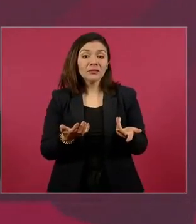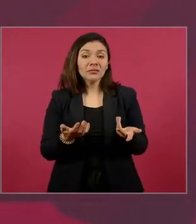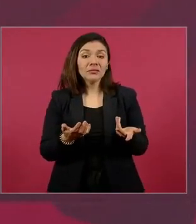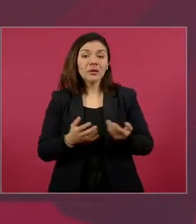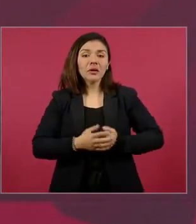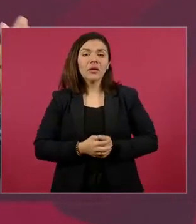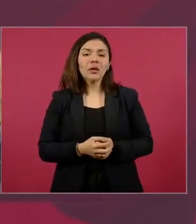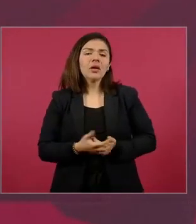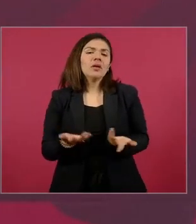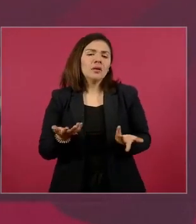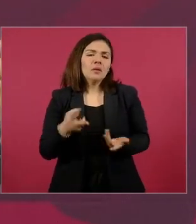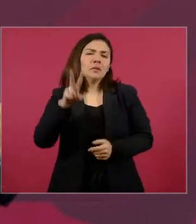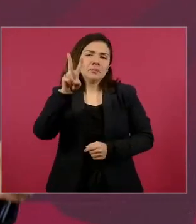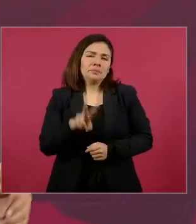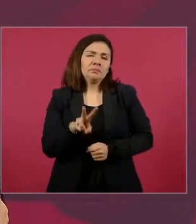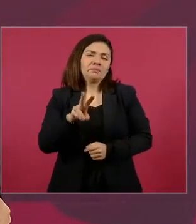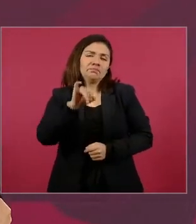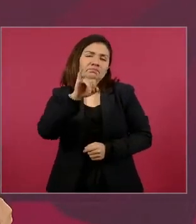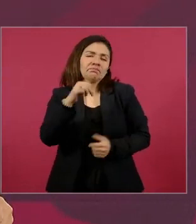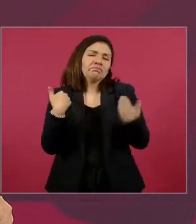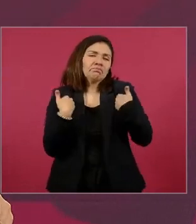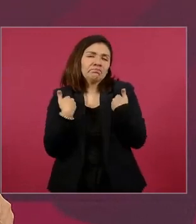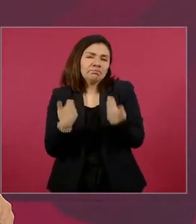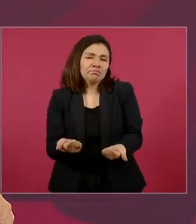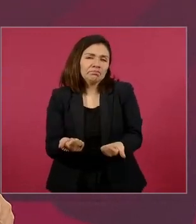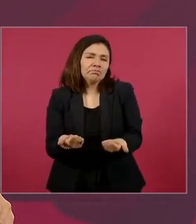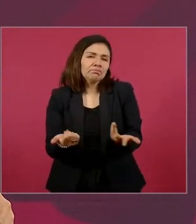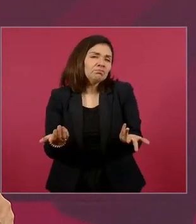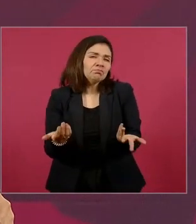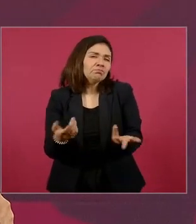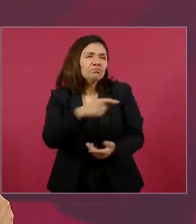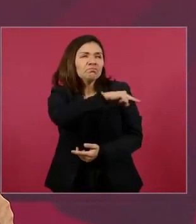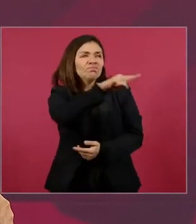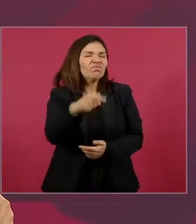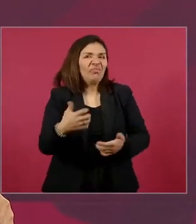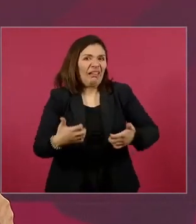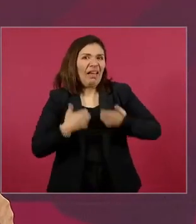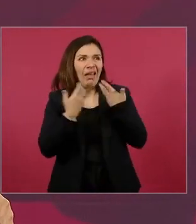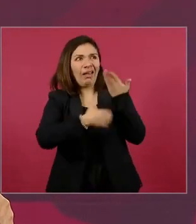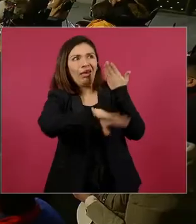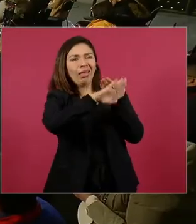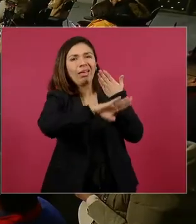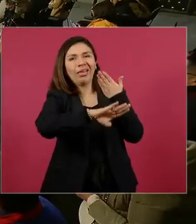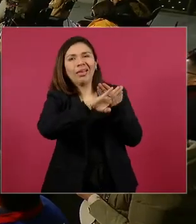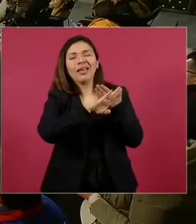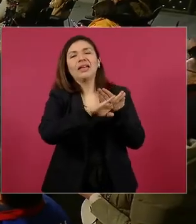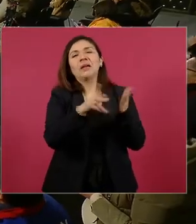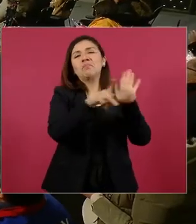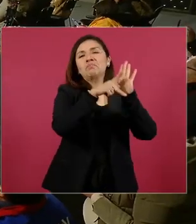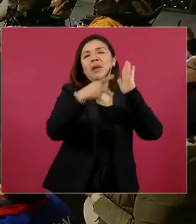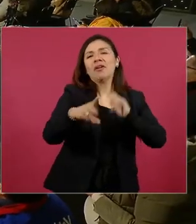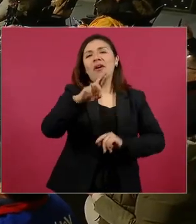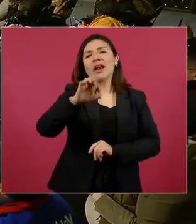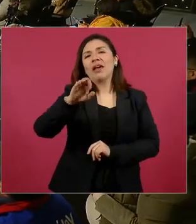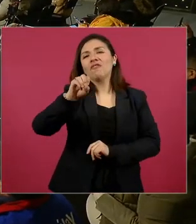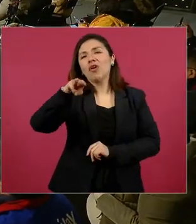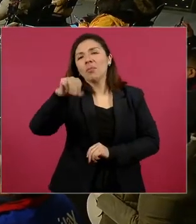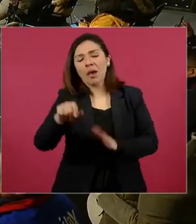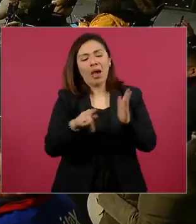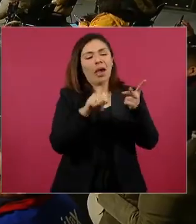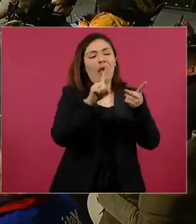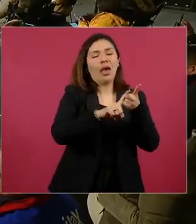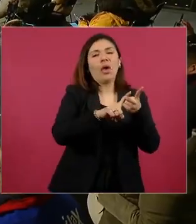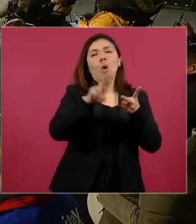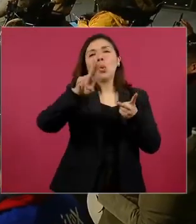Claro que, pues yo entiendo a nuestros adversarios de los medios, ¿no? Al Reforma y al Universal.